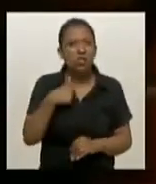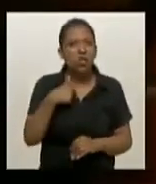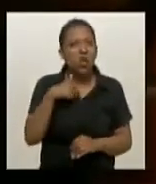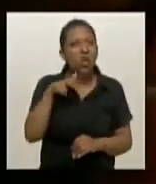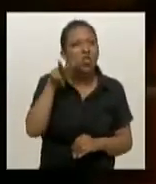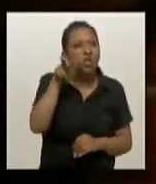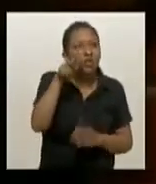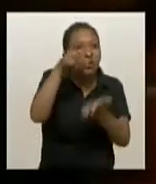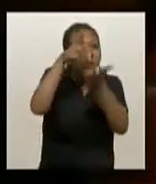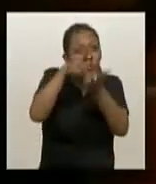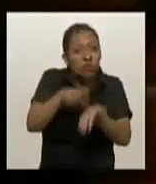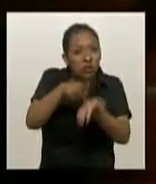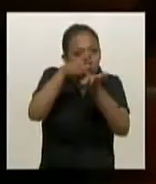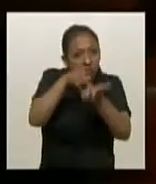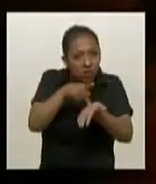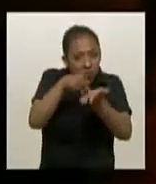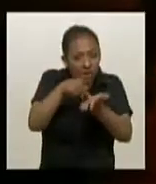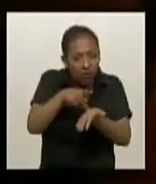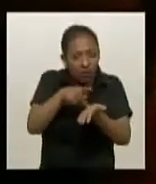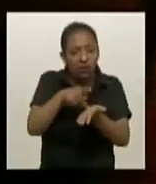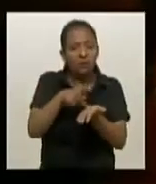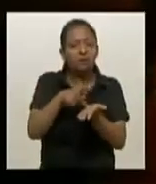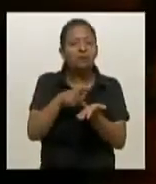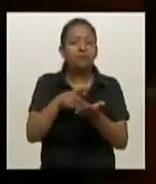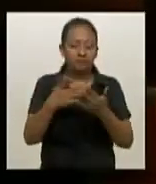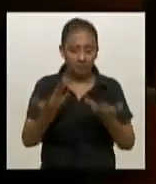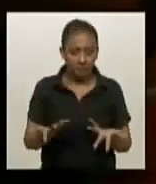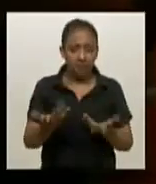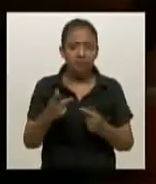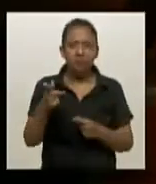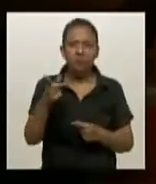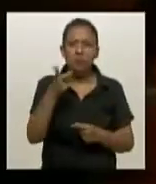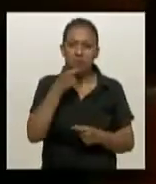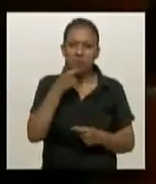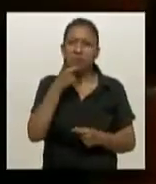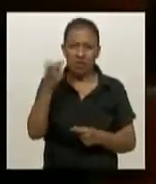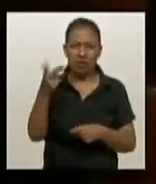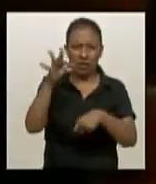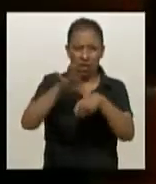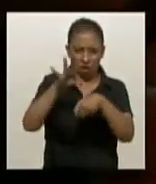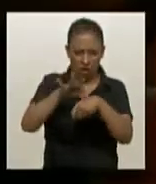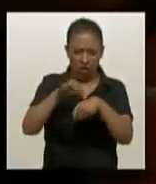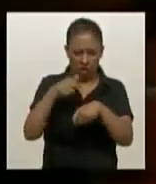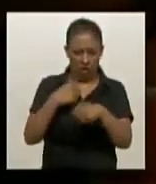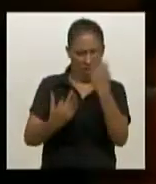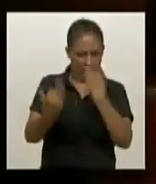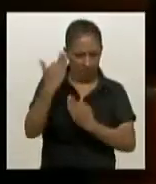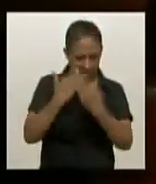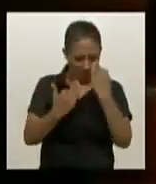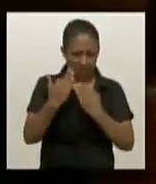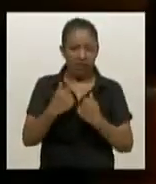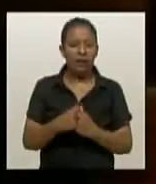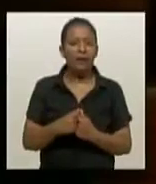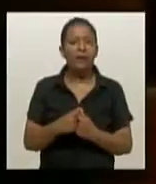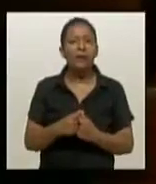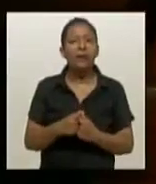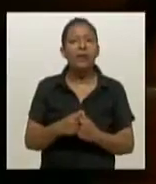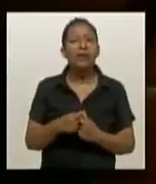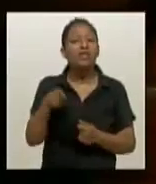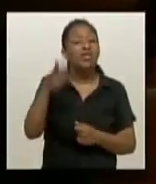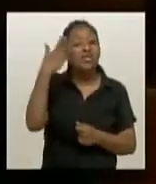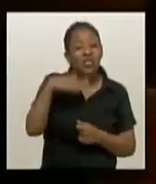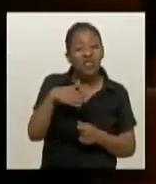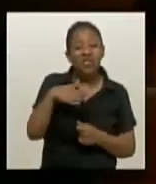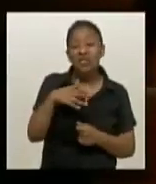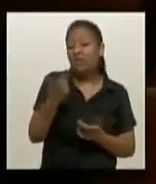pesando 18 kilos. Y entonces se agarra y me dice la doctora que me atiende ahí. ¿Sabes qué?